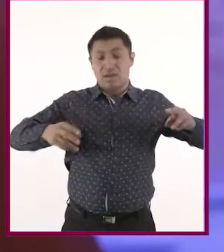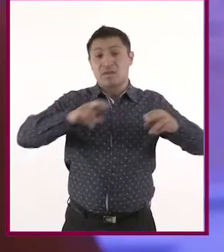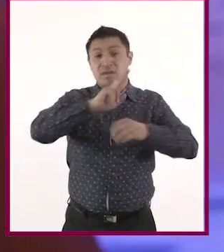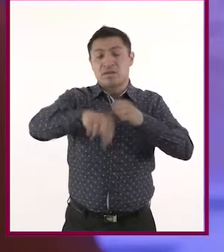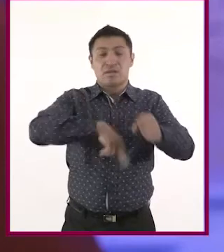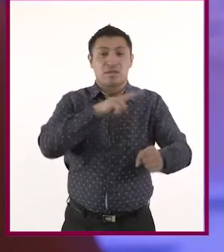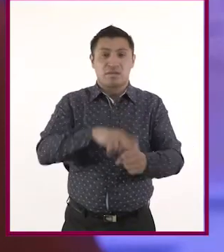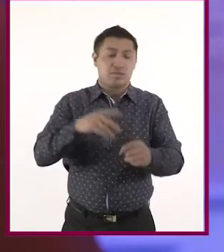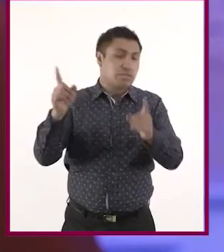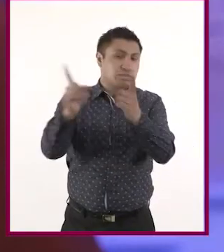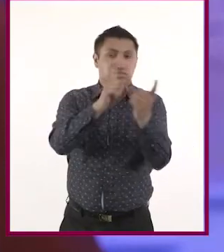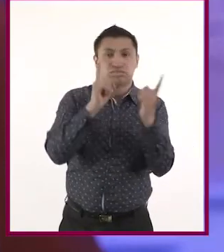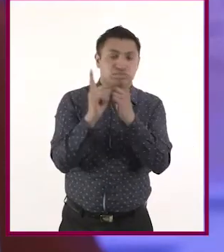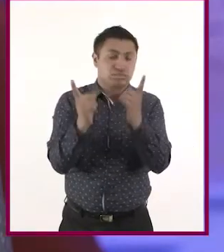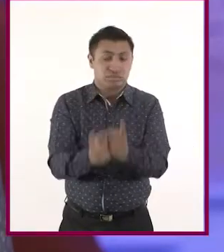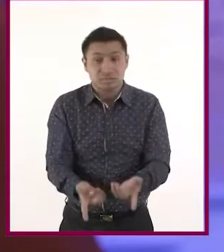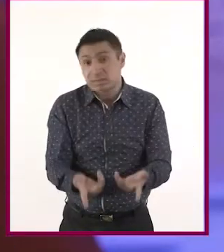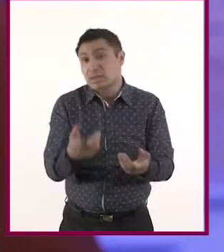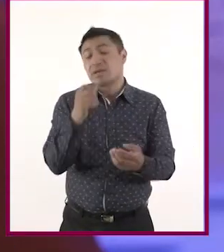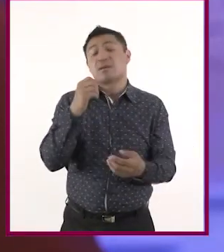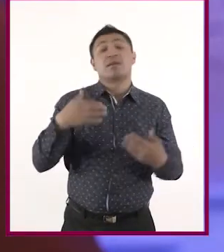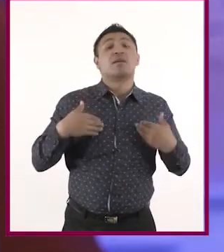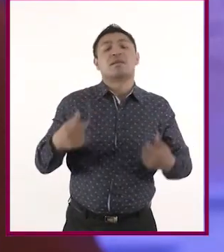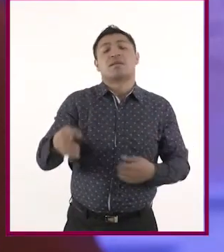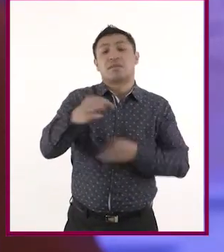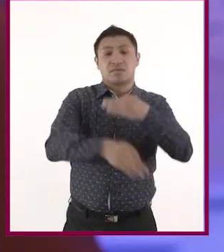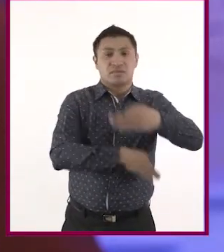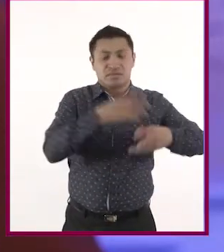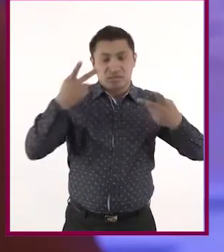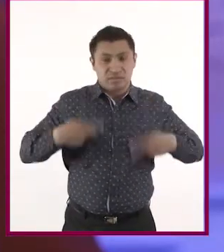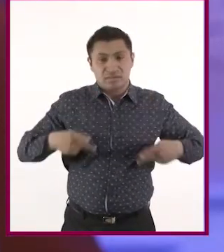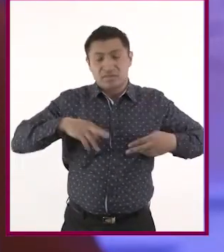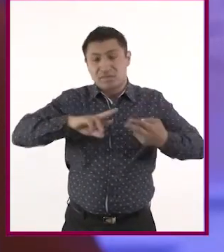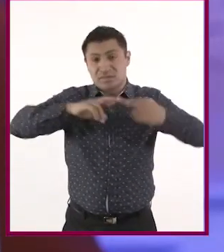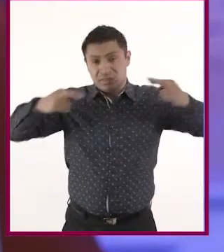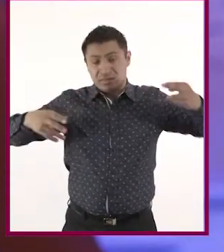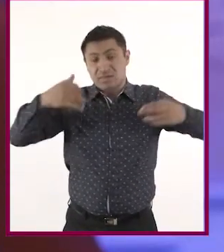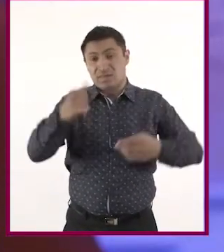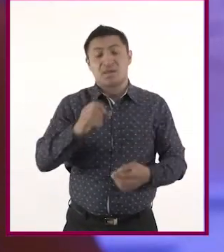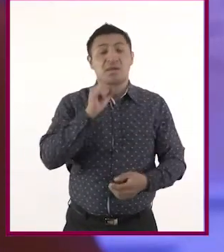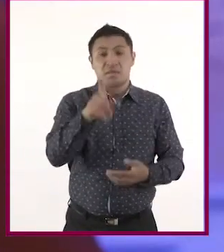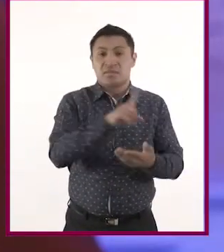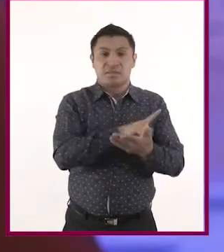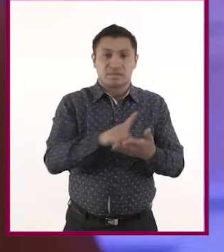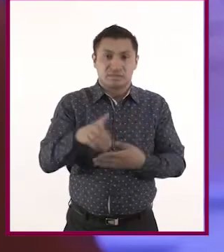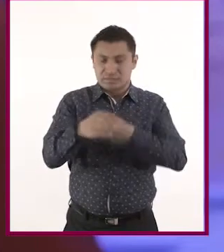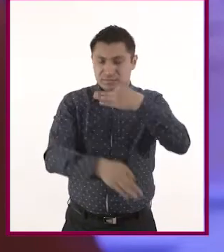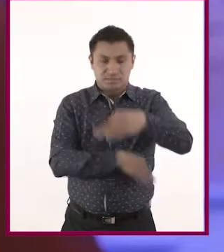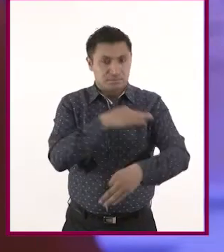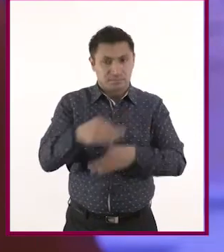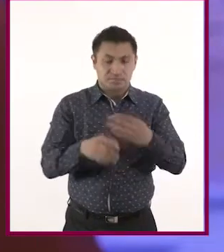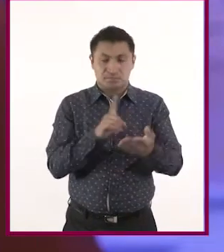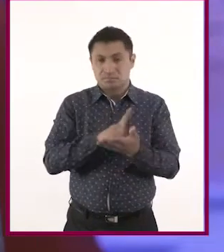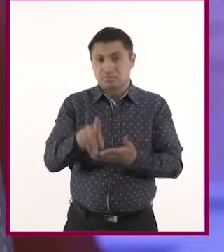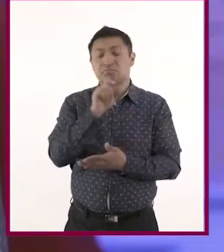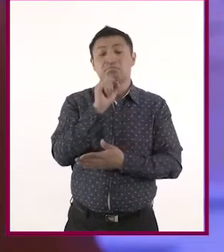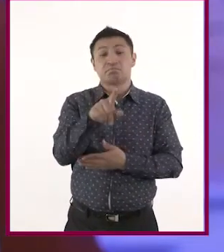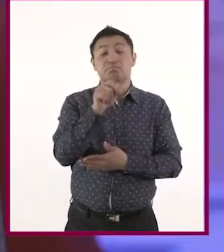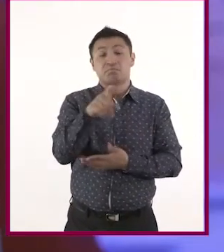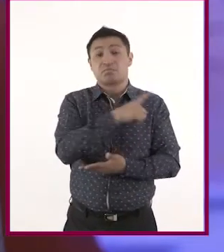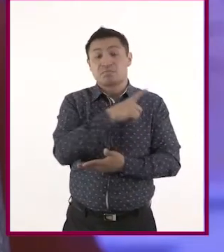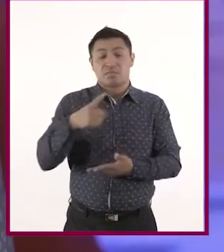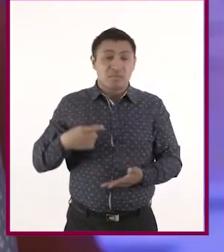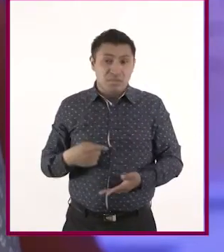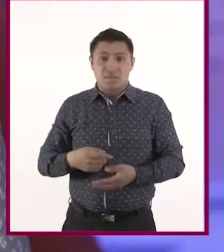con las demás personas, entendiendo que todas y todos estamos relacionados y tenemos los mismos derechos. Debemos garantizar el acceso a